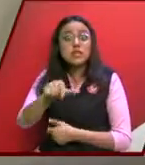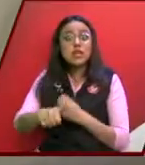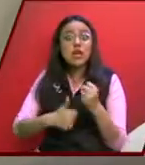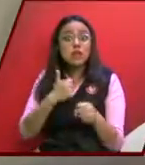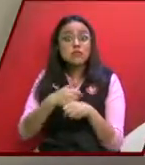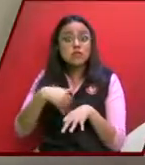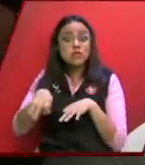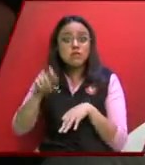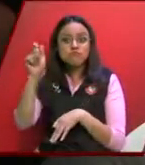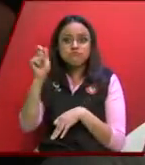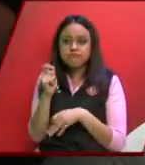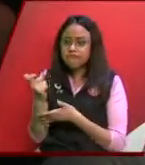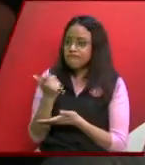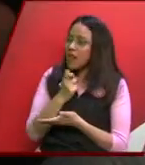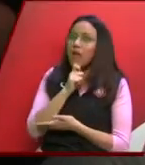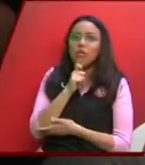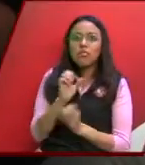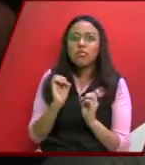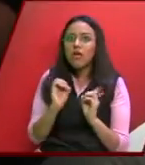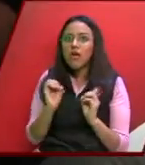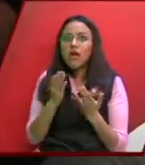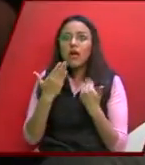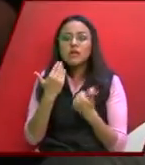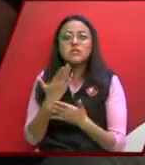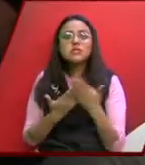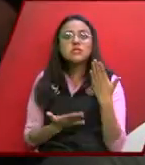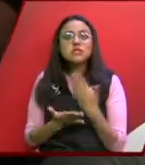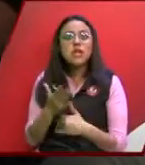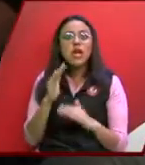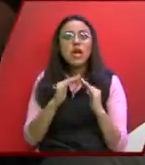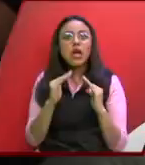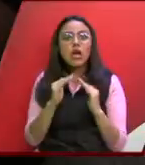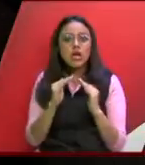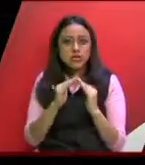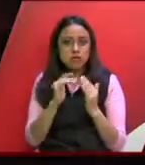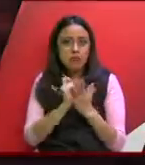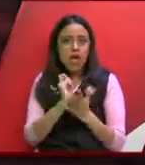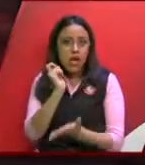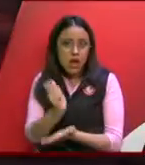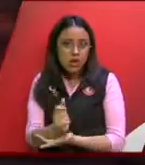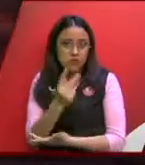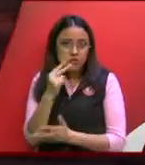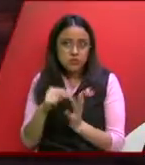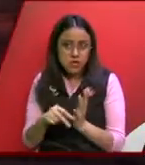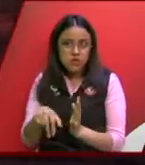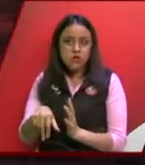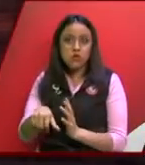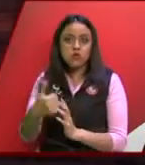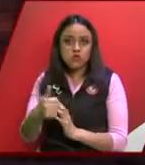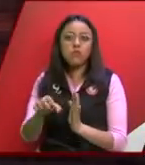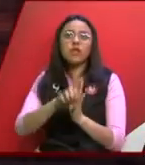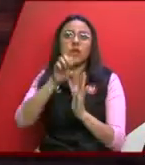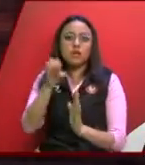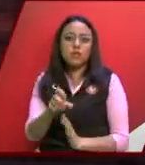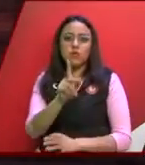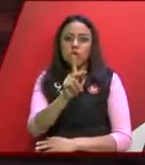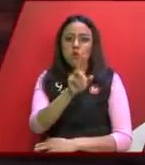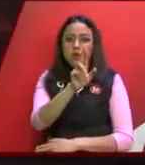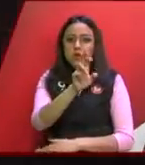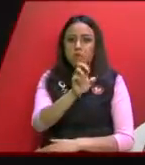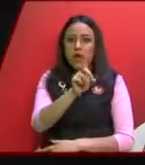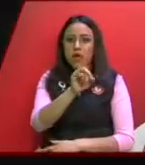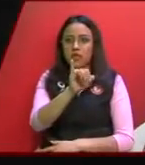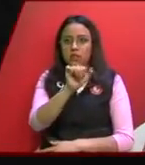trabajo. Además, cuenta que ha pagado servicios de la casa desde el año 2011. El predial que yo hice